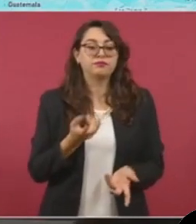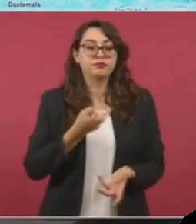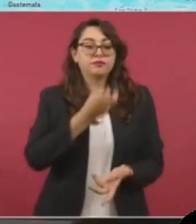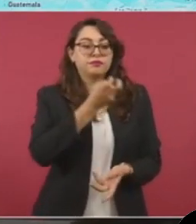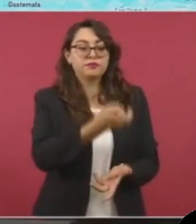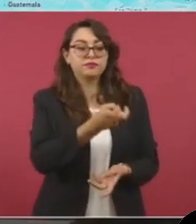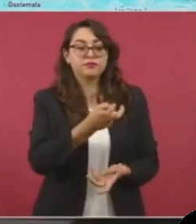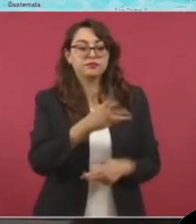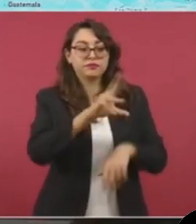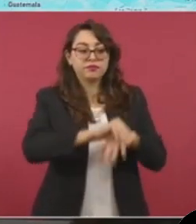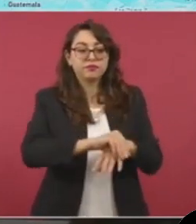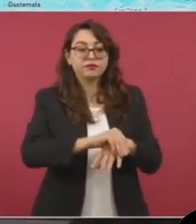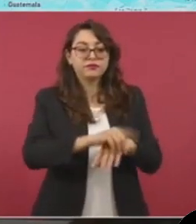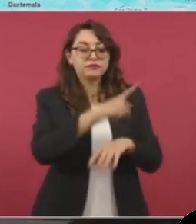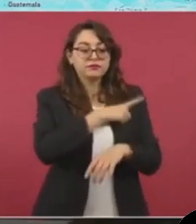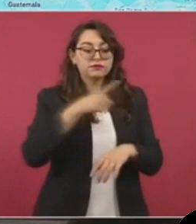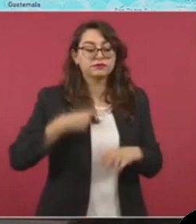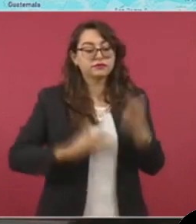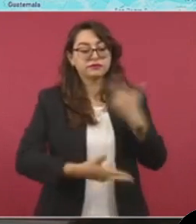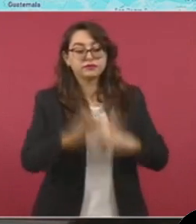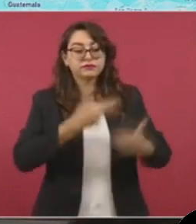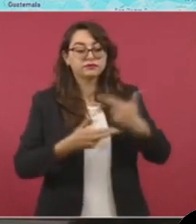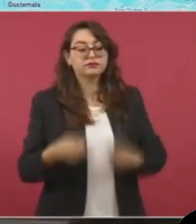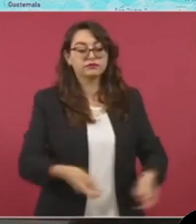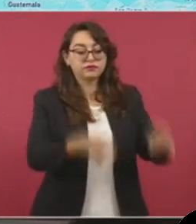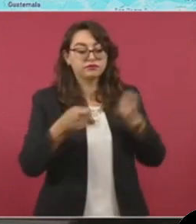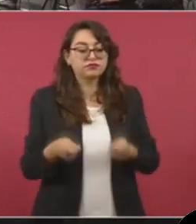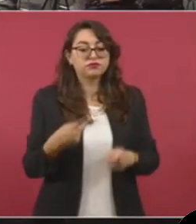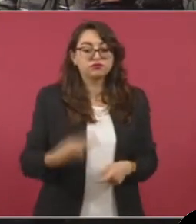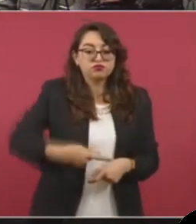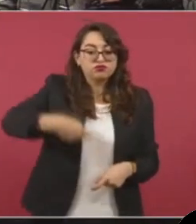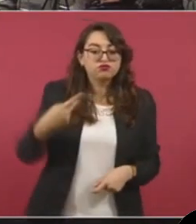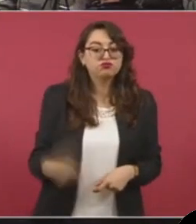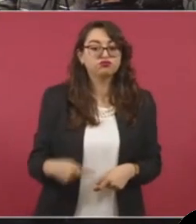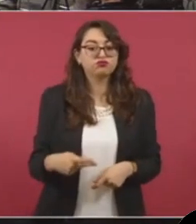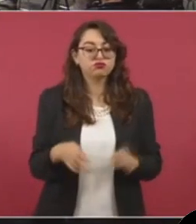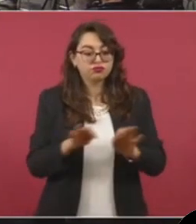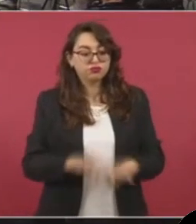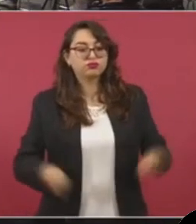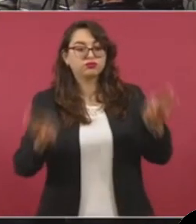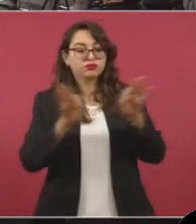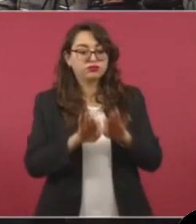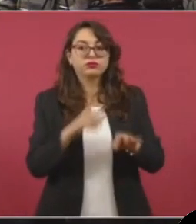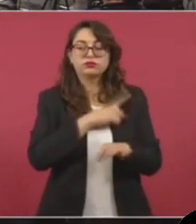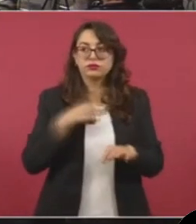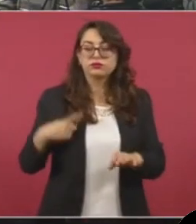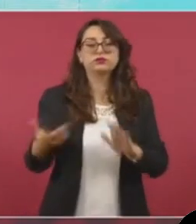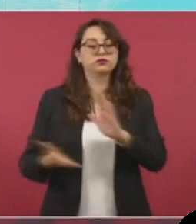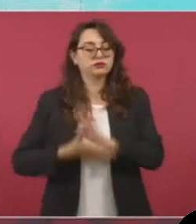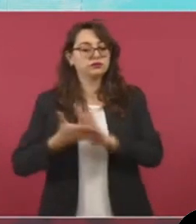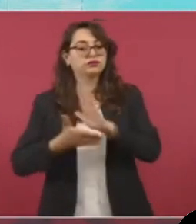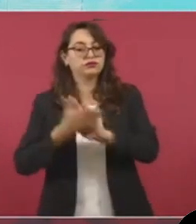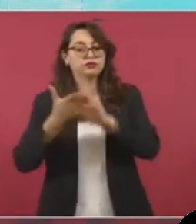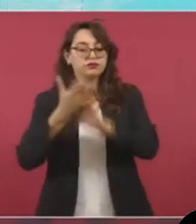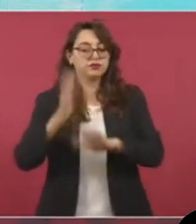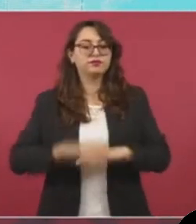no es que estamos en una zona estratégica ya ustedes